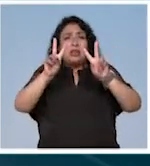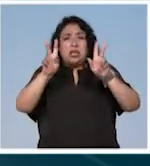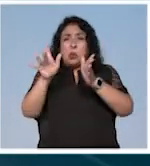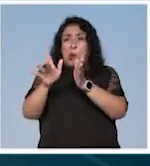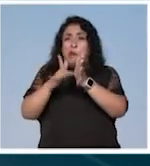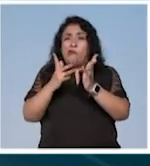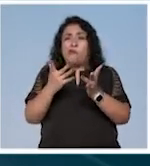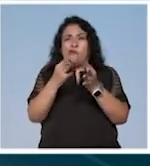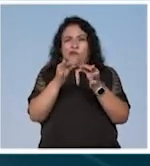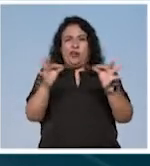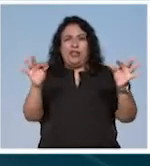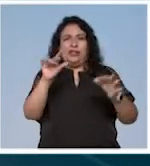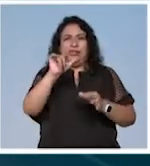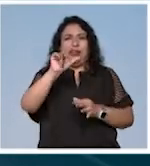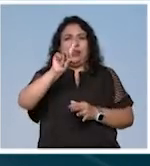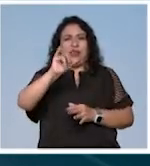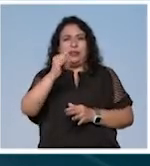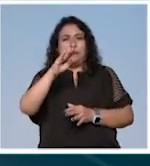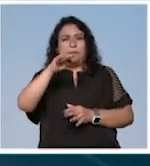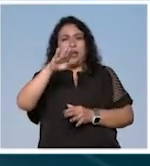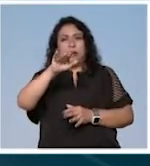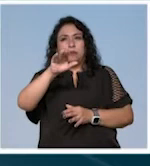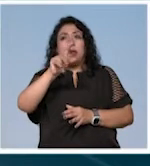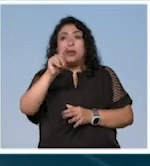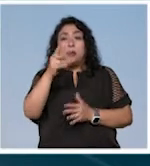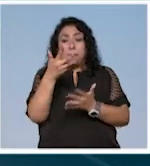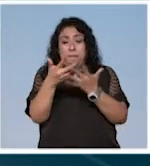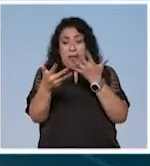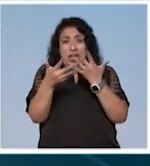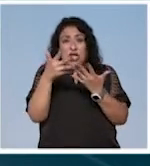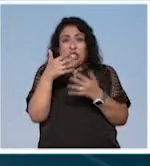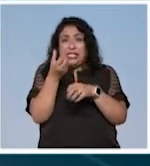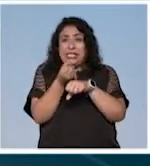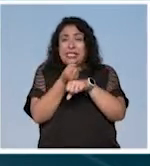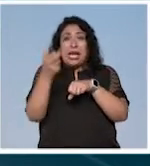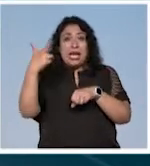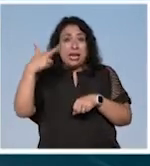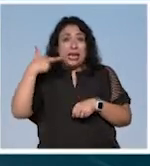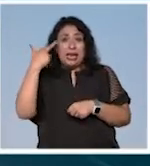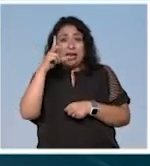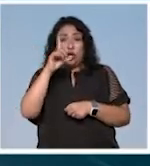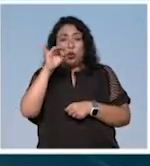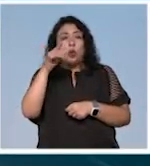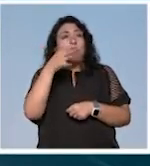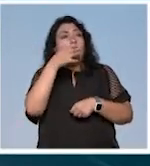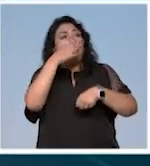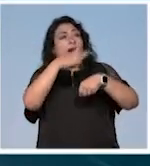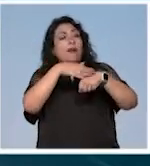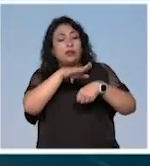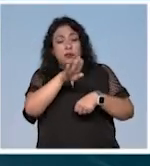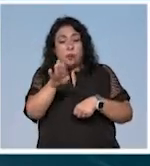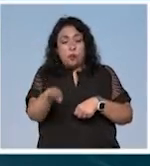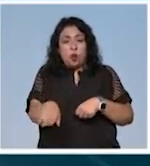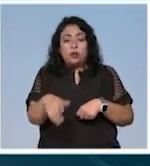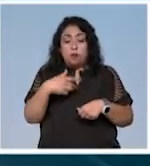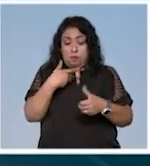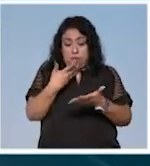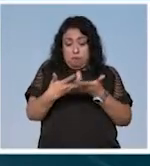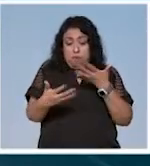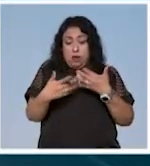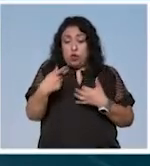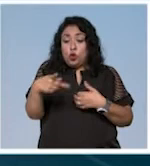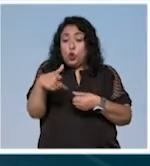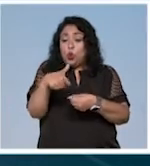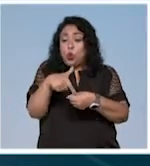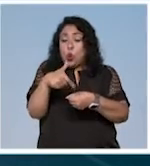de una frase de Lady Macbeth cuando con las manos manchadas de sangre del rey Duncan le dice al cadáver: mis manos son de tu